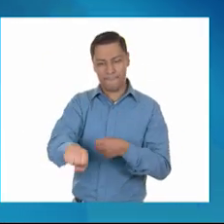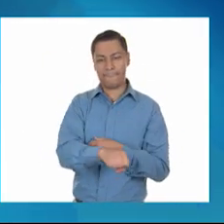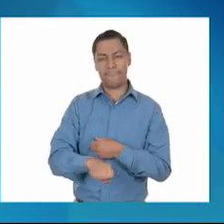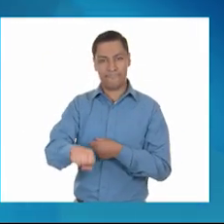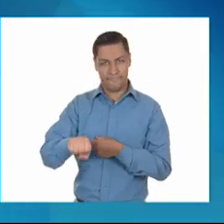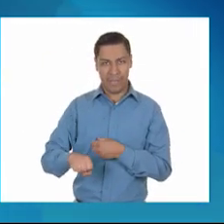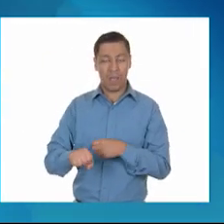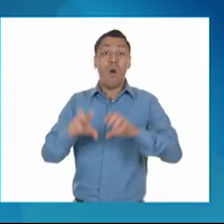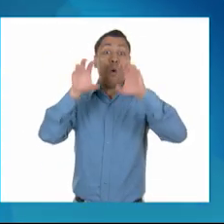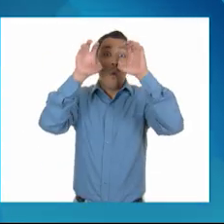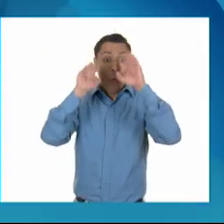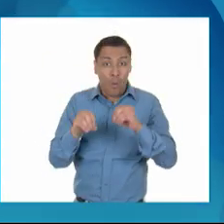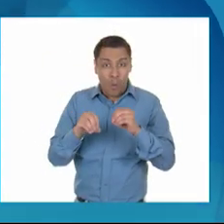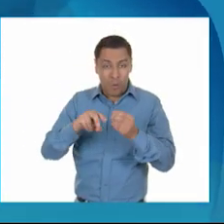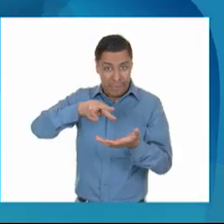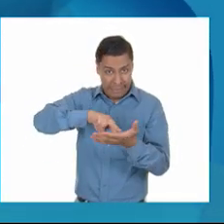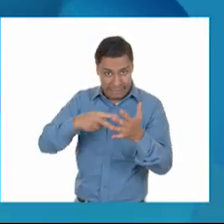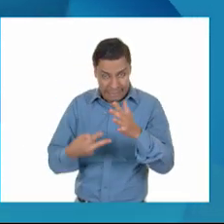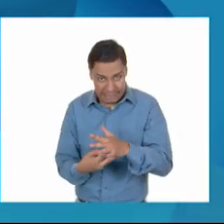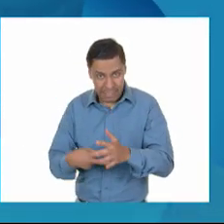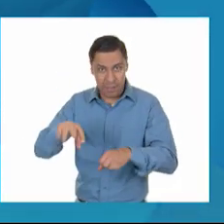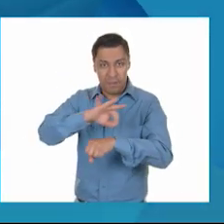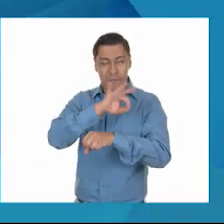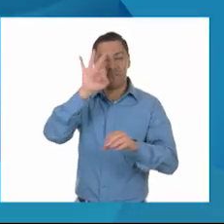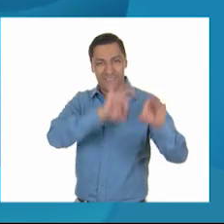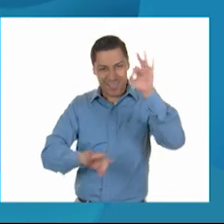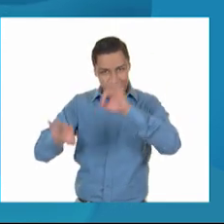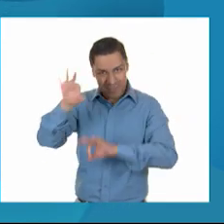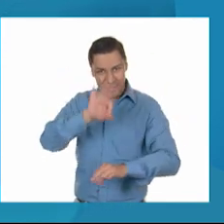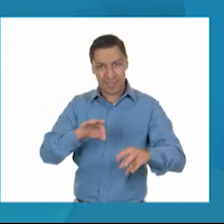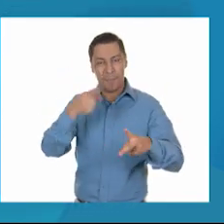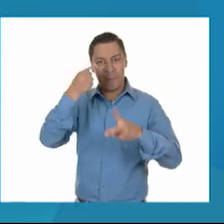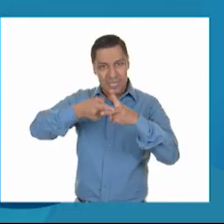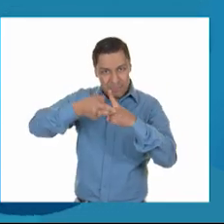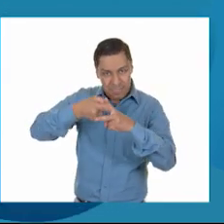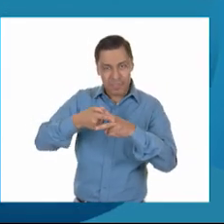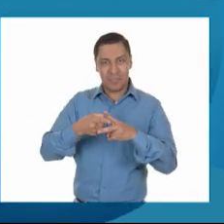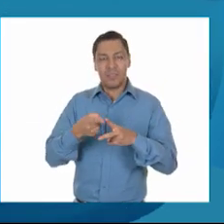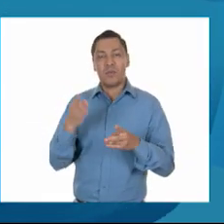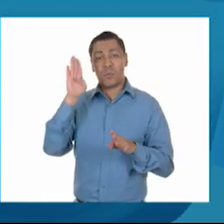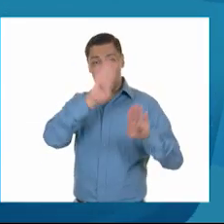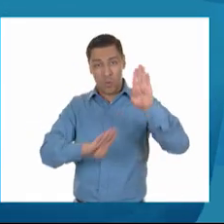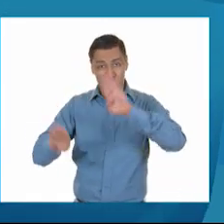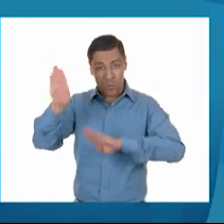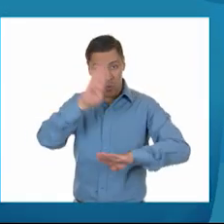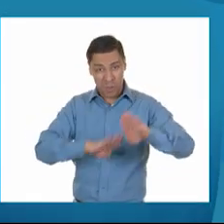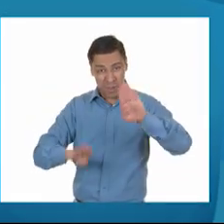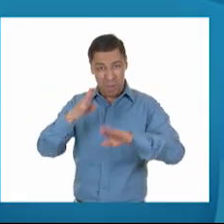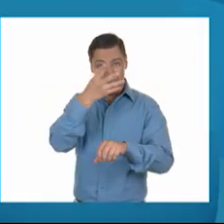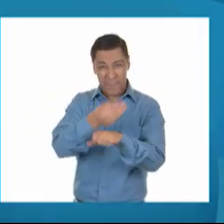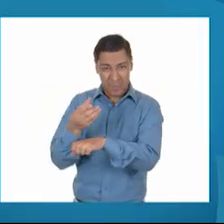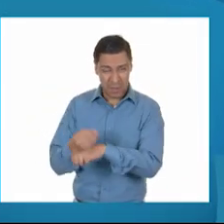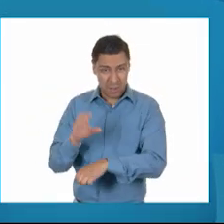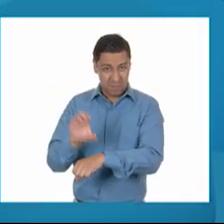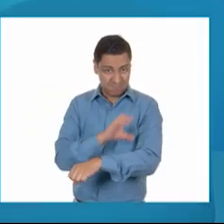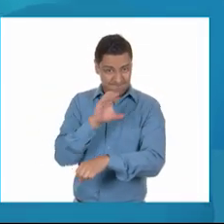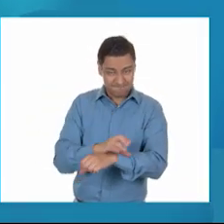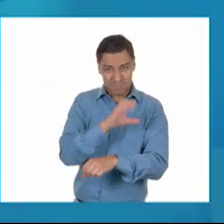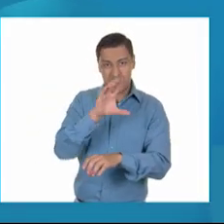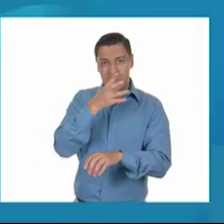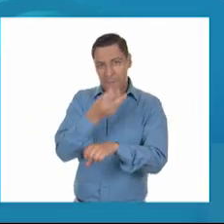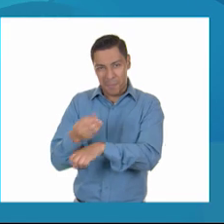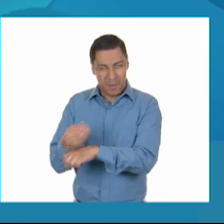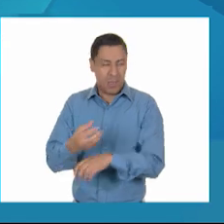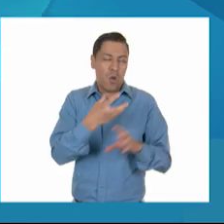estudiado una ingeniería en física, matemáticas, biología, química, mecánica, electrónica y